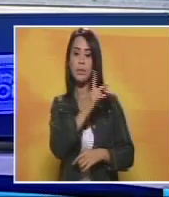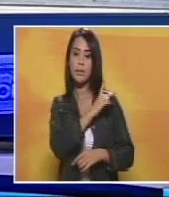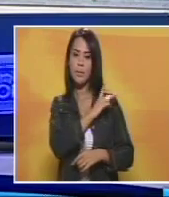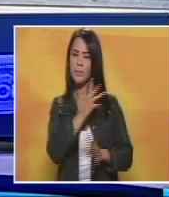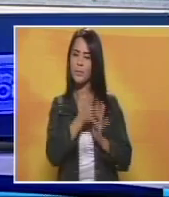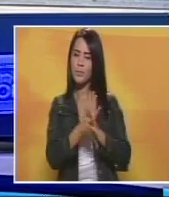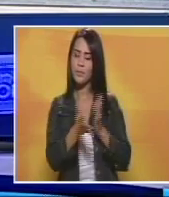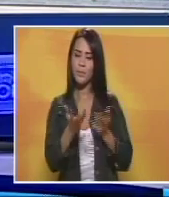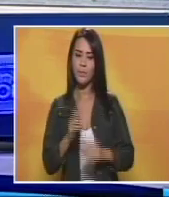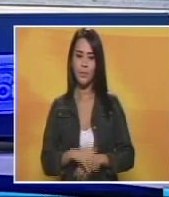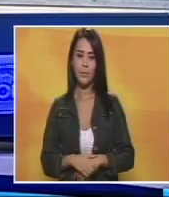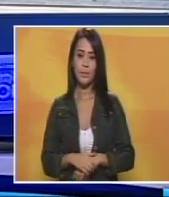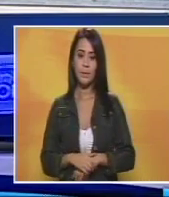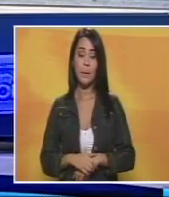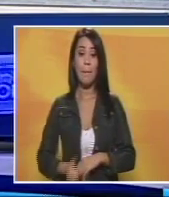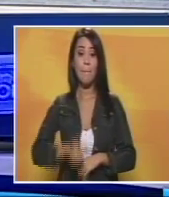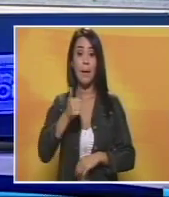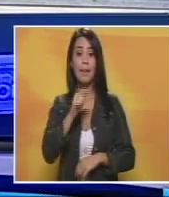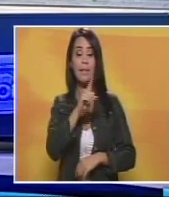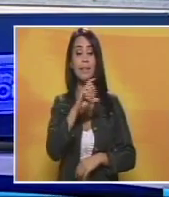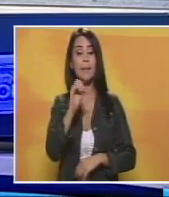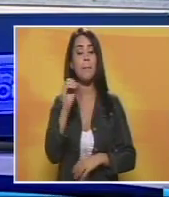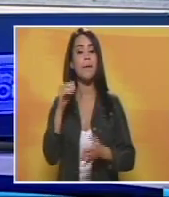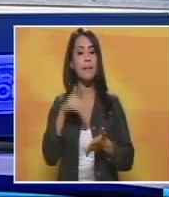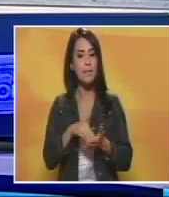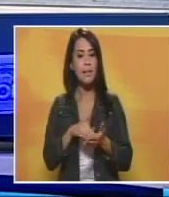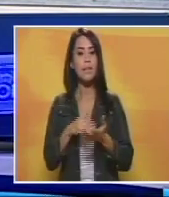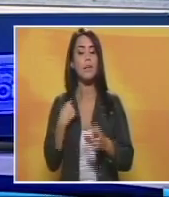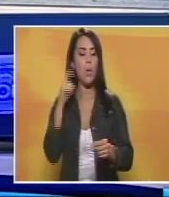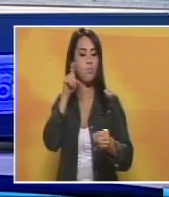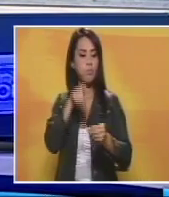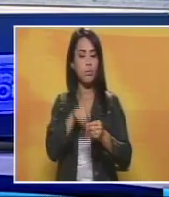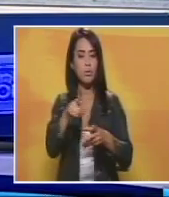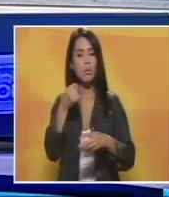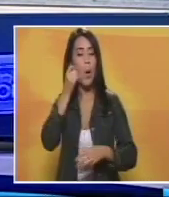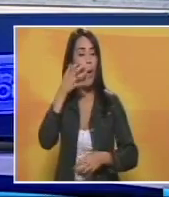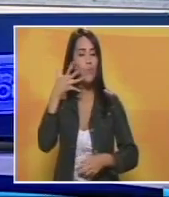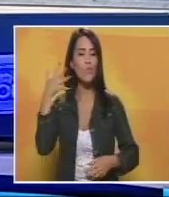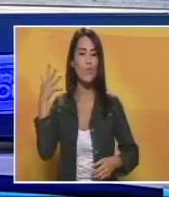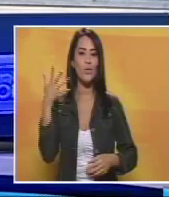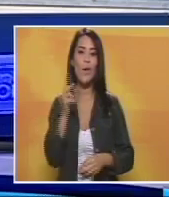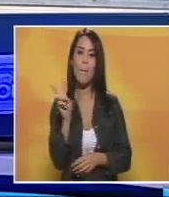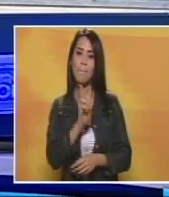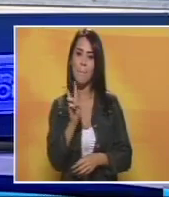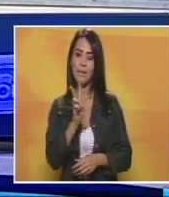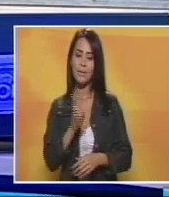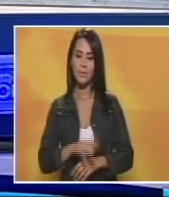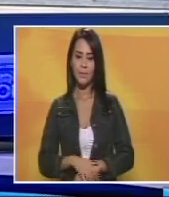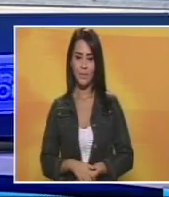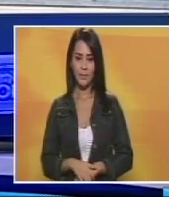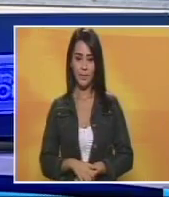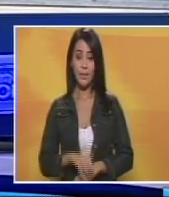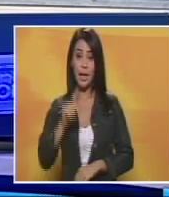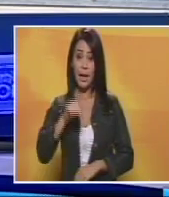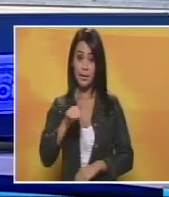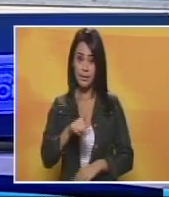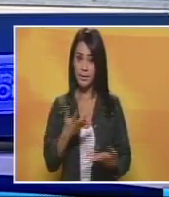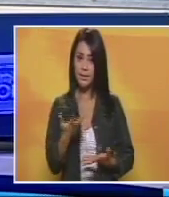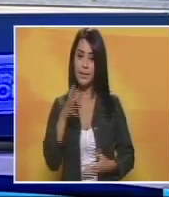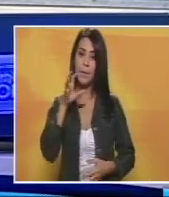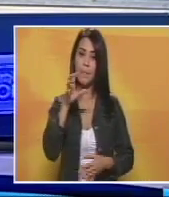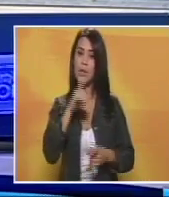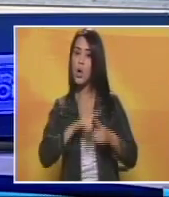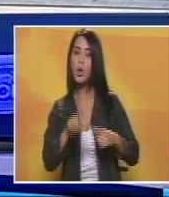Venevisión tiene más de 100.000 suscriptores. Nos llena de orgullo porque Venezuela, aquí en el país y en